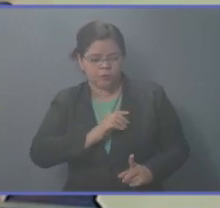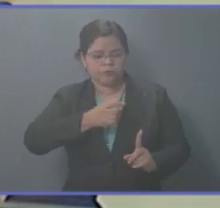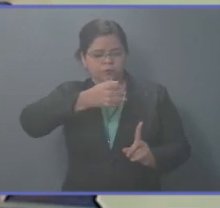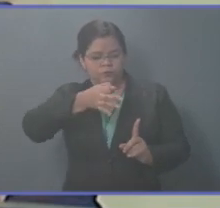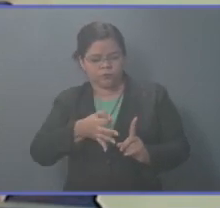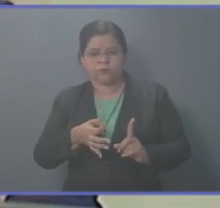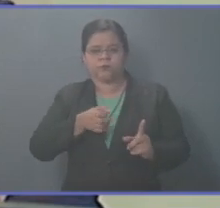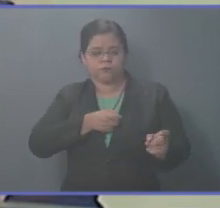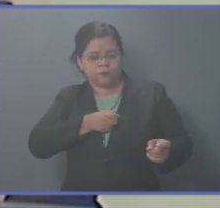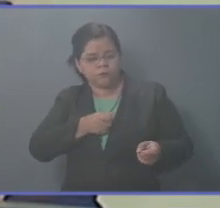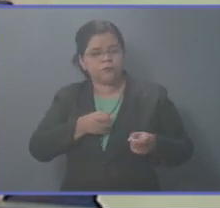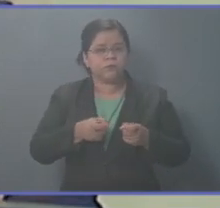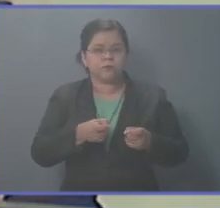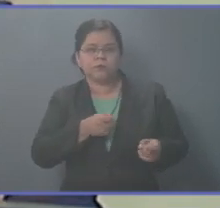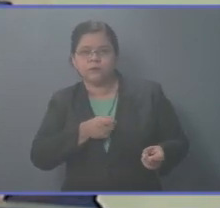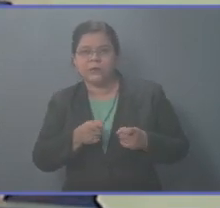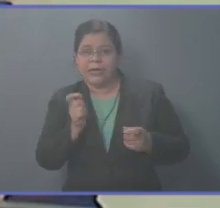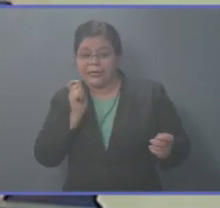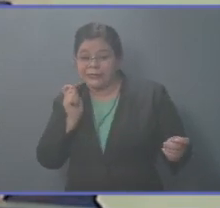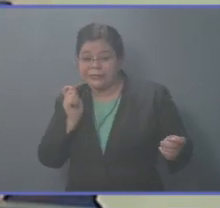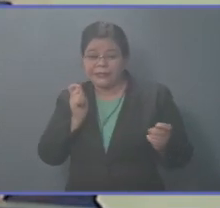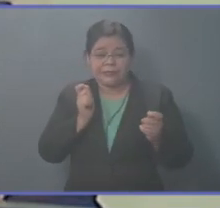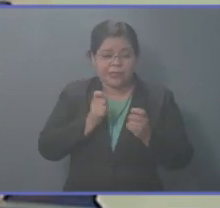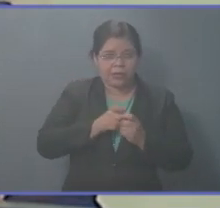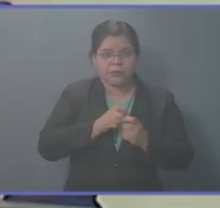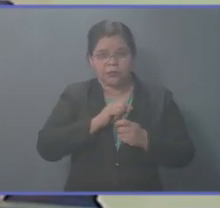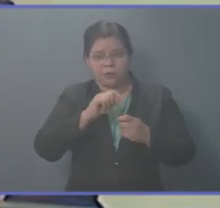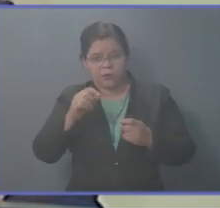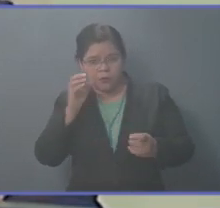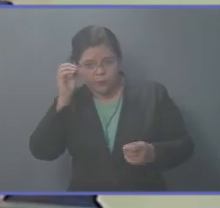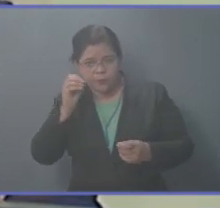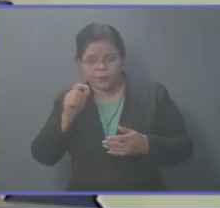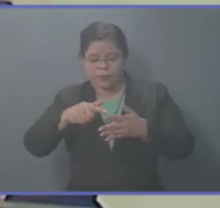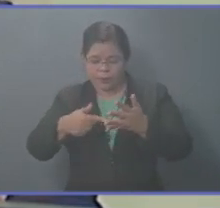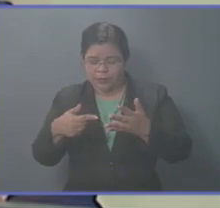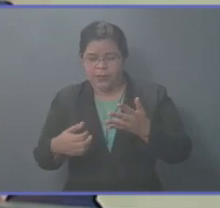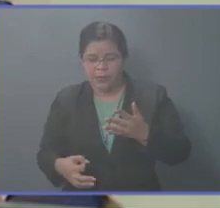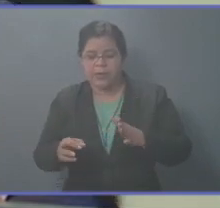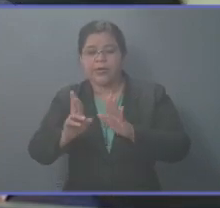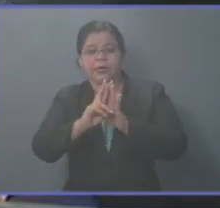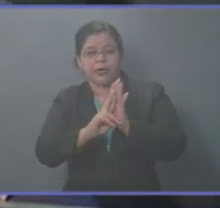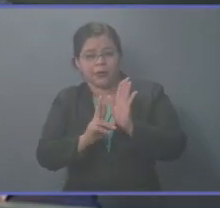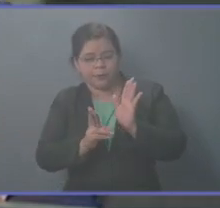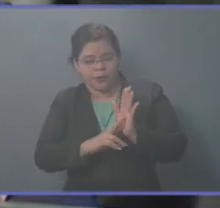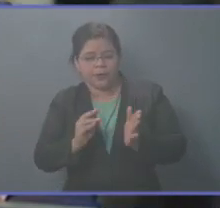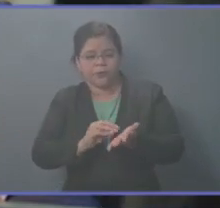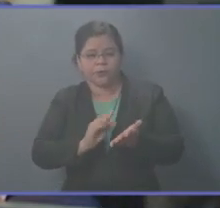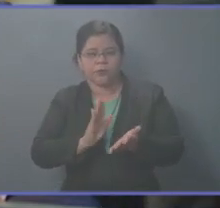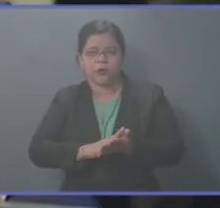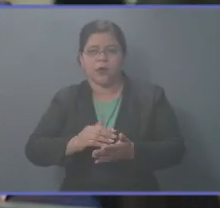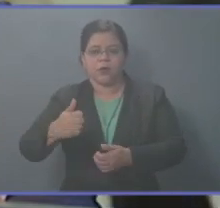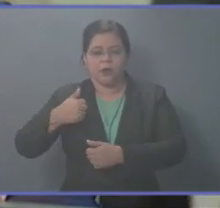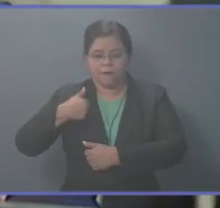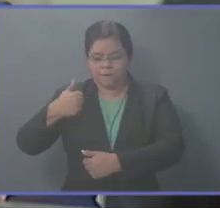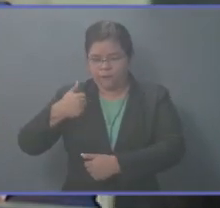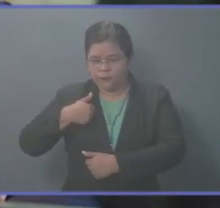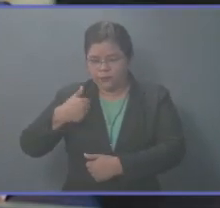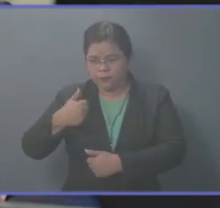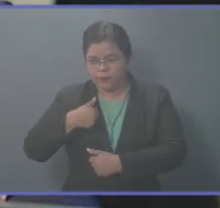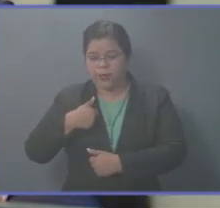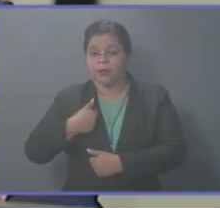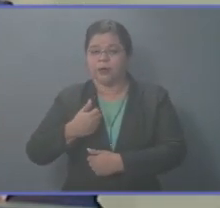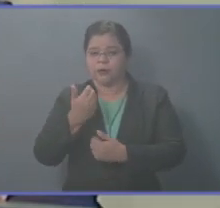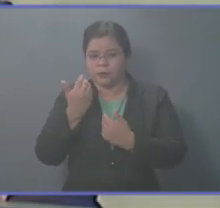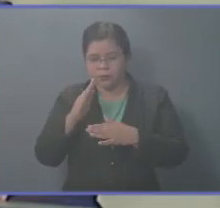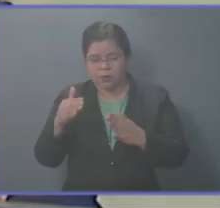ámbito marcial, la exacta observancia de las leyes y reglamentos establecidos para los miembros de la Fuerza Armada y el acatamiento